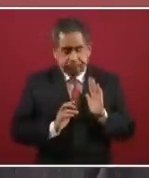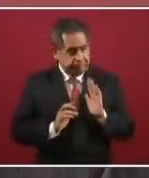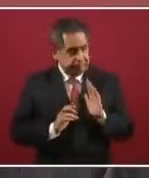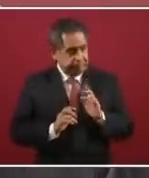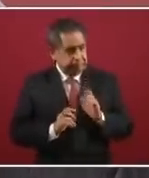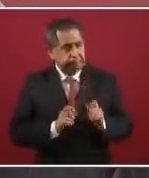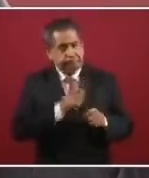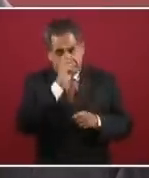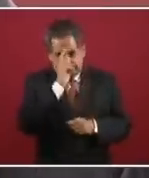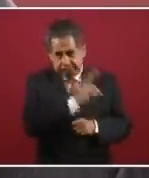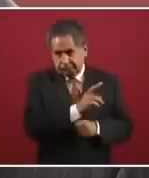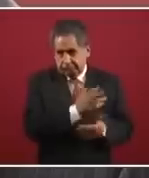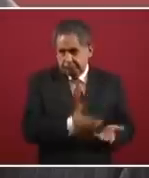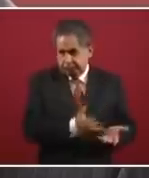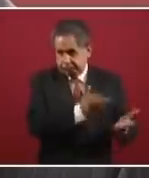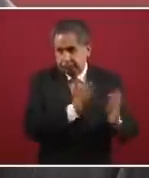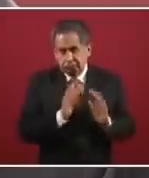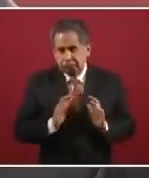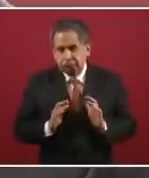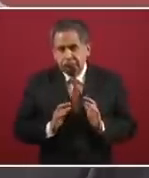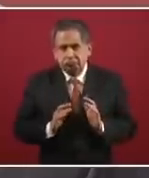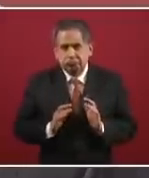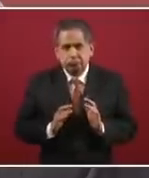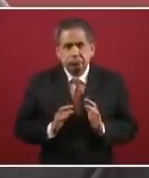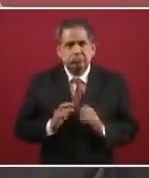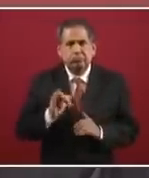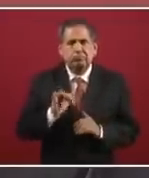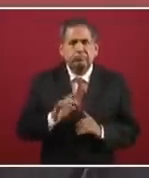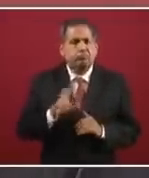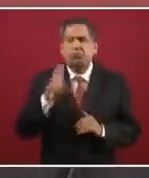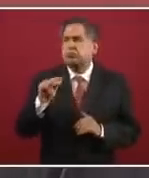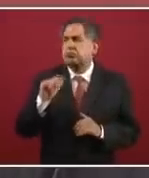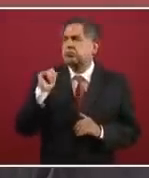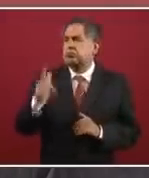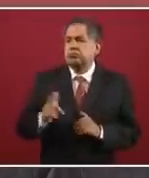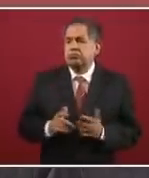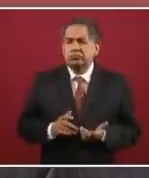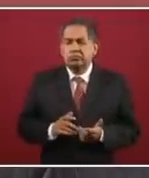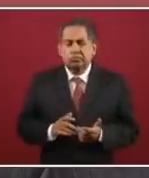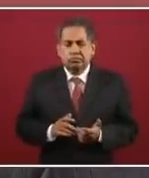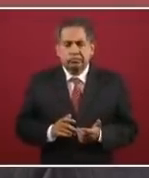a respetar, ¿sí? No va a haber